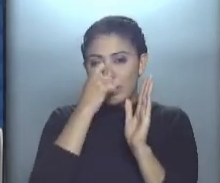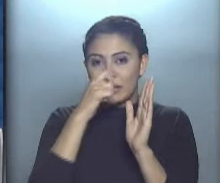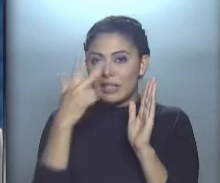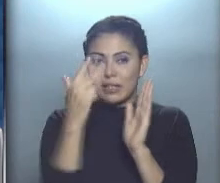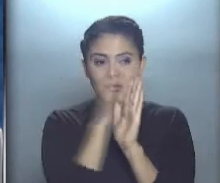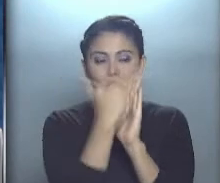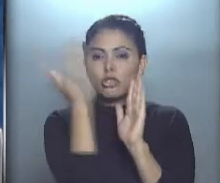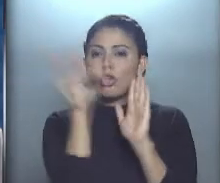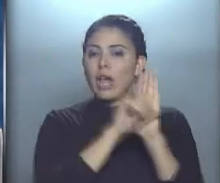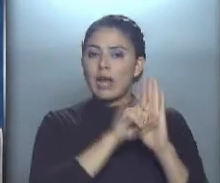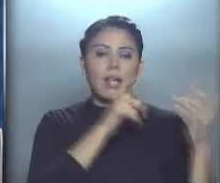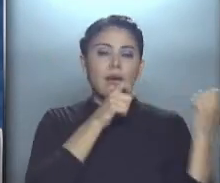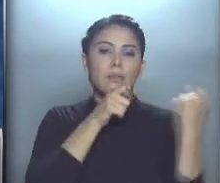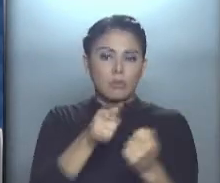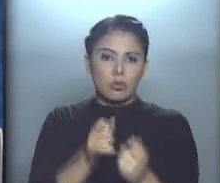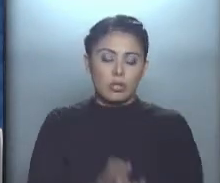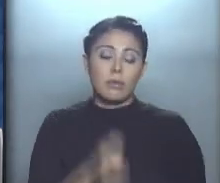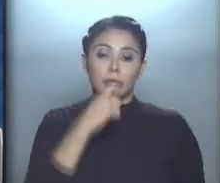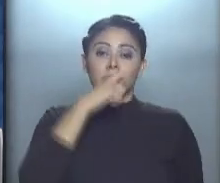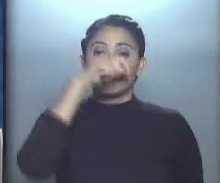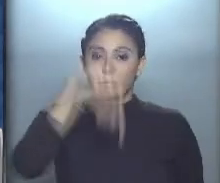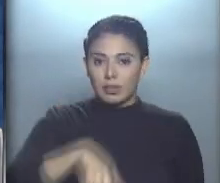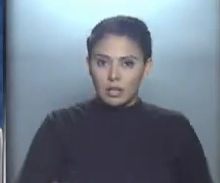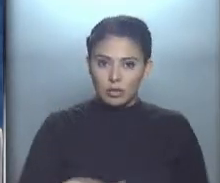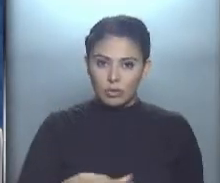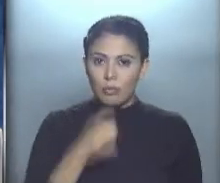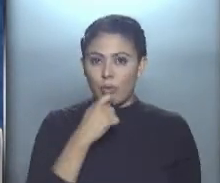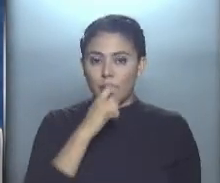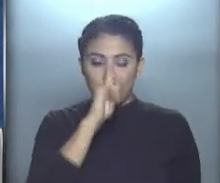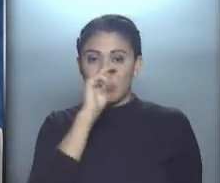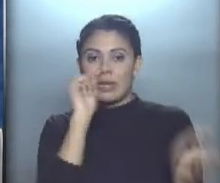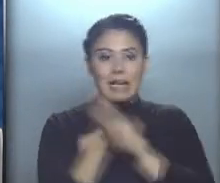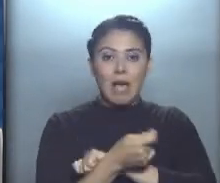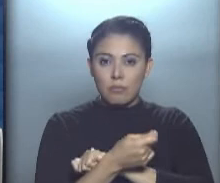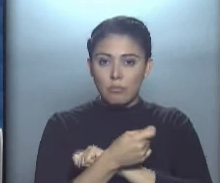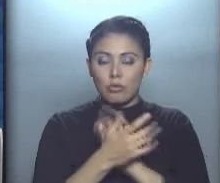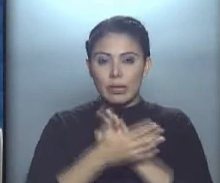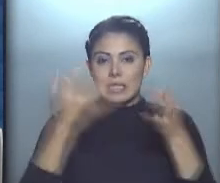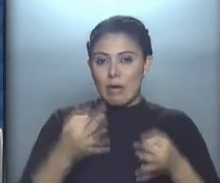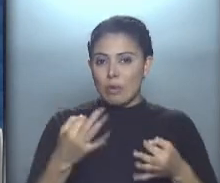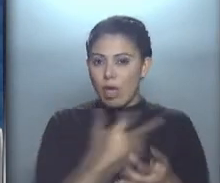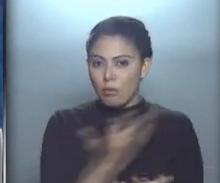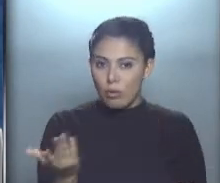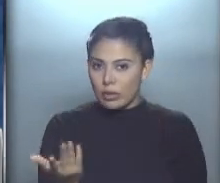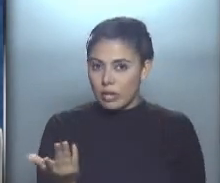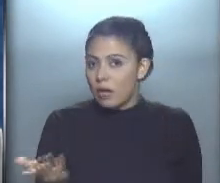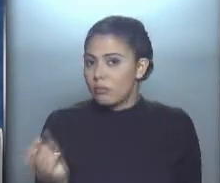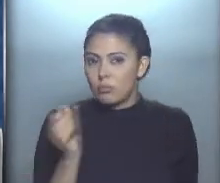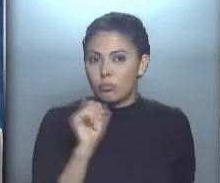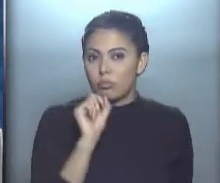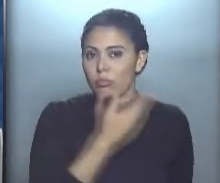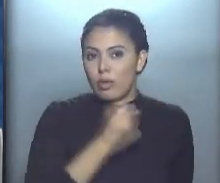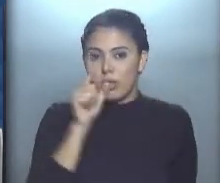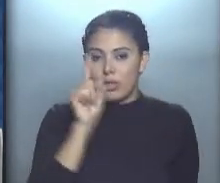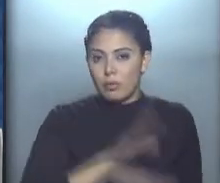encuadramiento normativo y jurídico. En el caso correspondiente de una reforma eventual en el sistema de seguridad pública, es una potestad de los gobernadores de